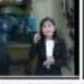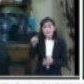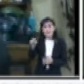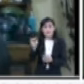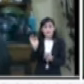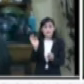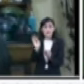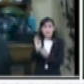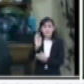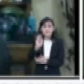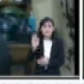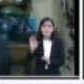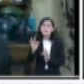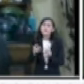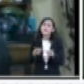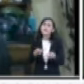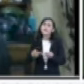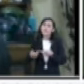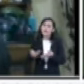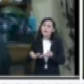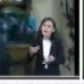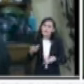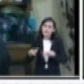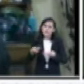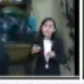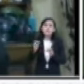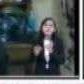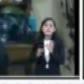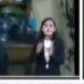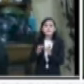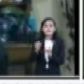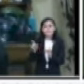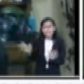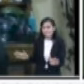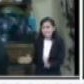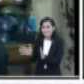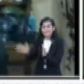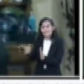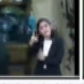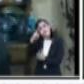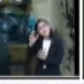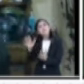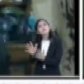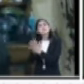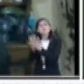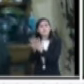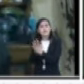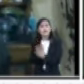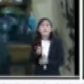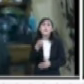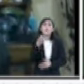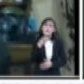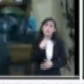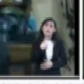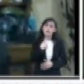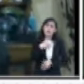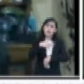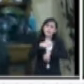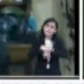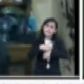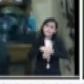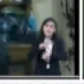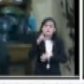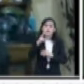este fue tomar algunos precedentes que tiene el tribunal electoral ese sí